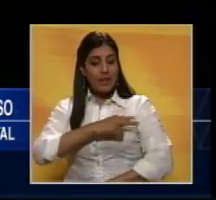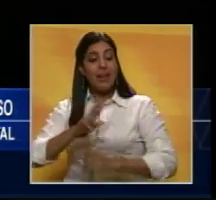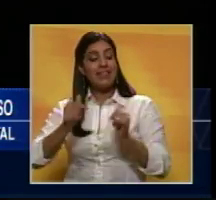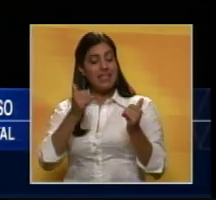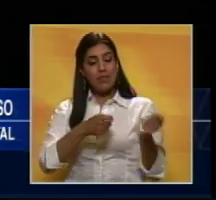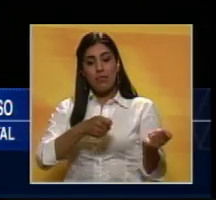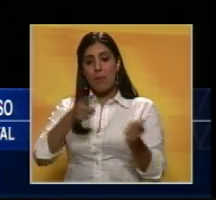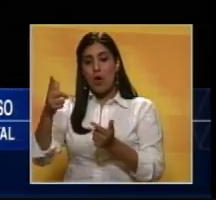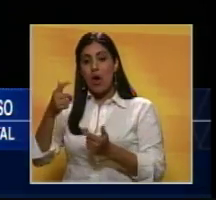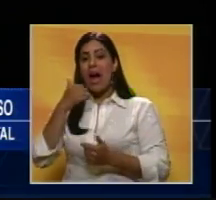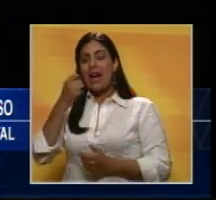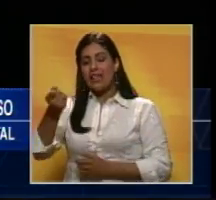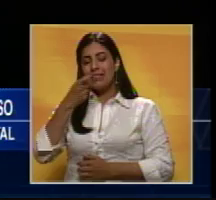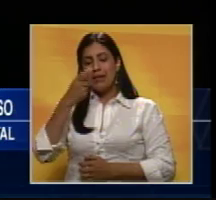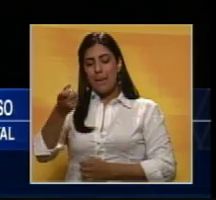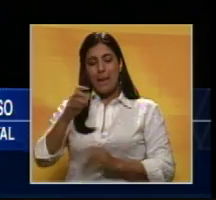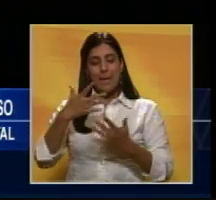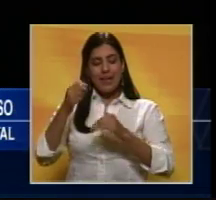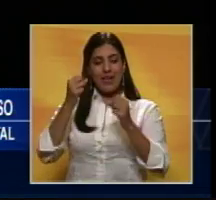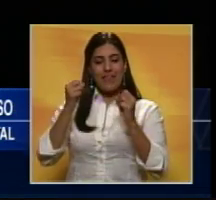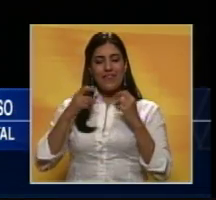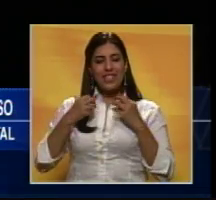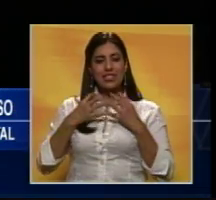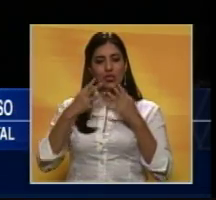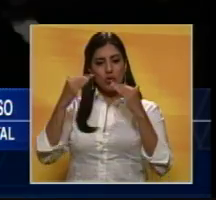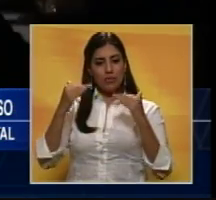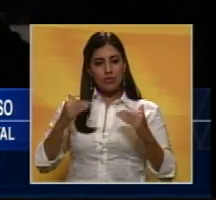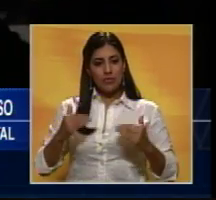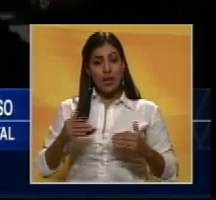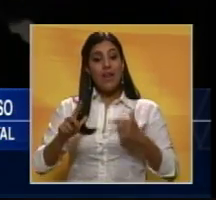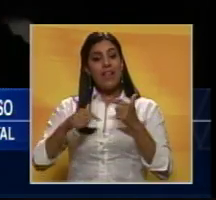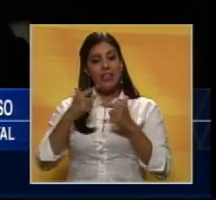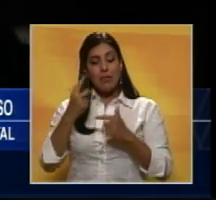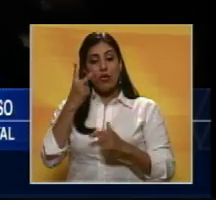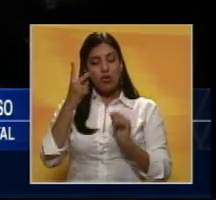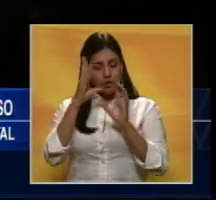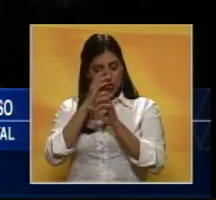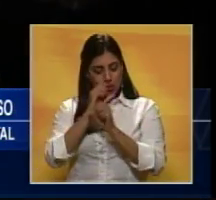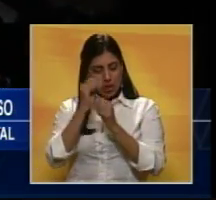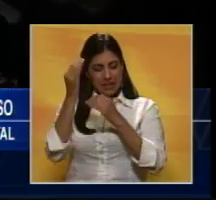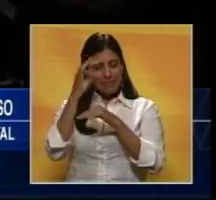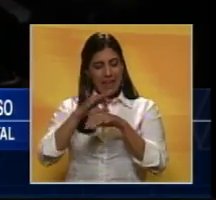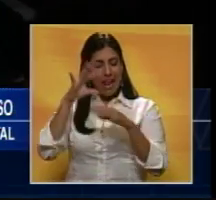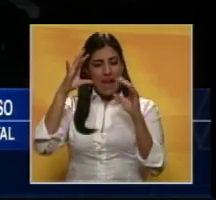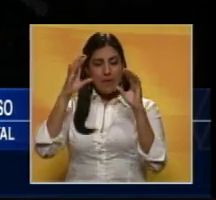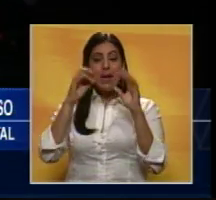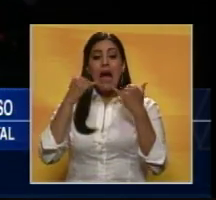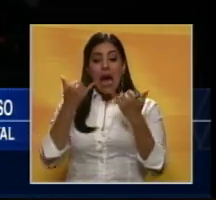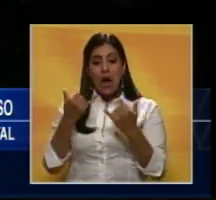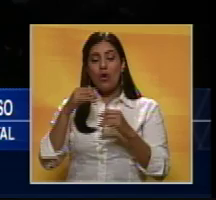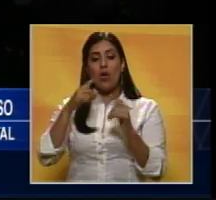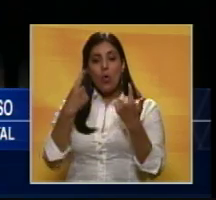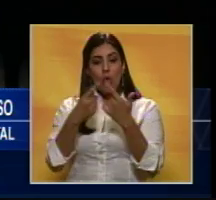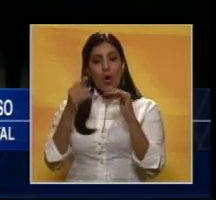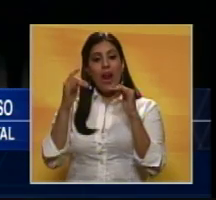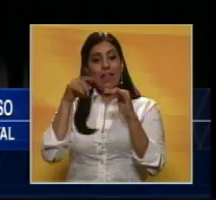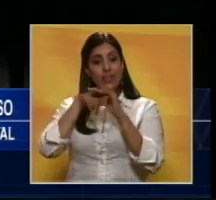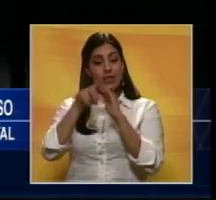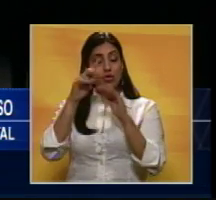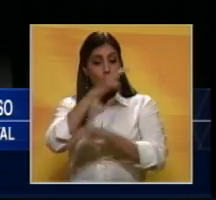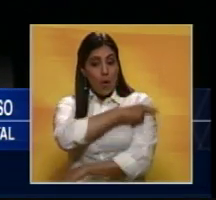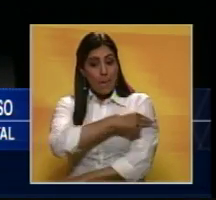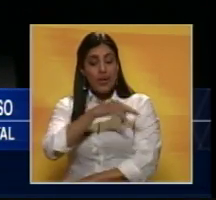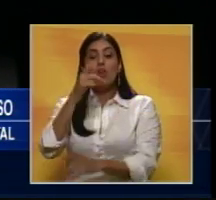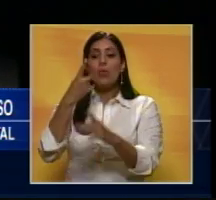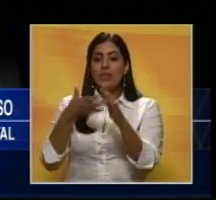de inmediato se sometió a un tratamiento para eliminar la infección. Luego de pasar 2 noches en cuidados intensivos y una estancia en el hospital, John